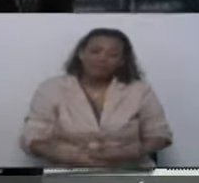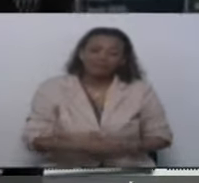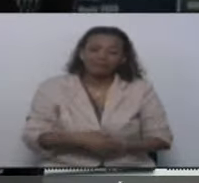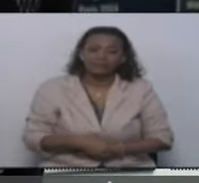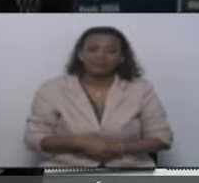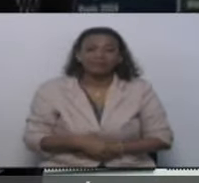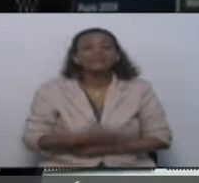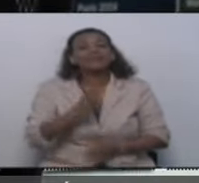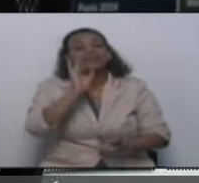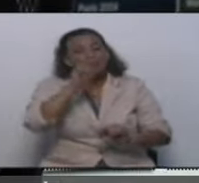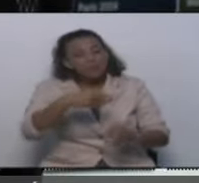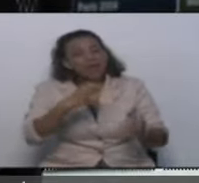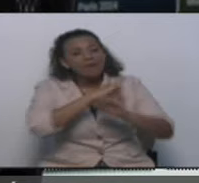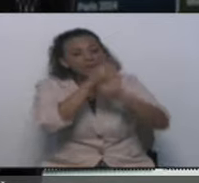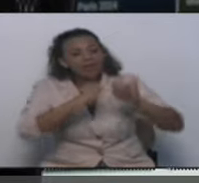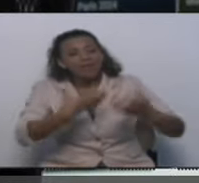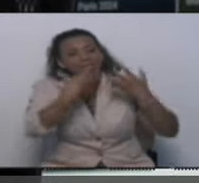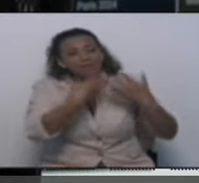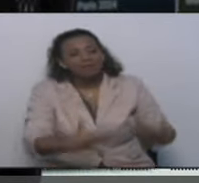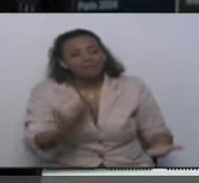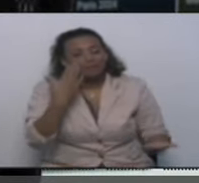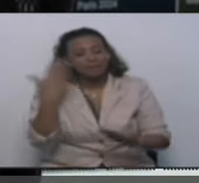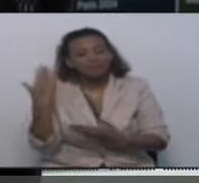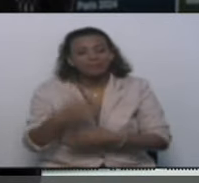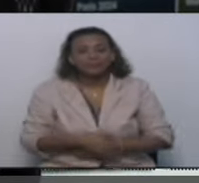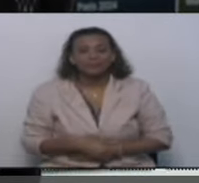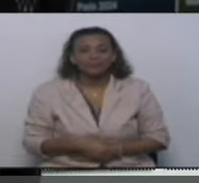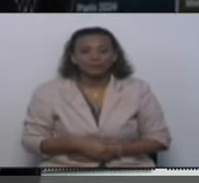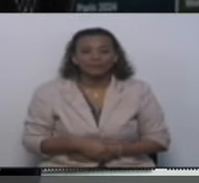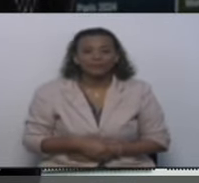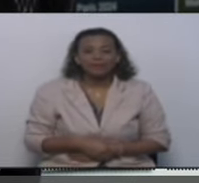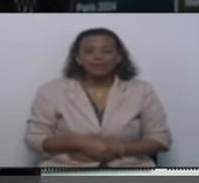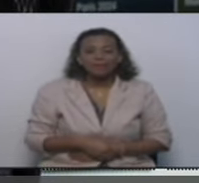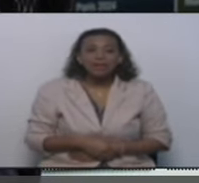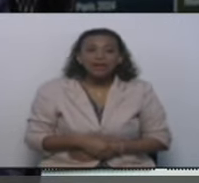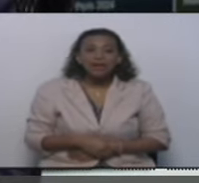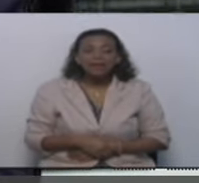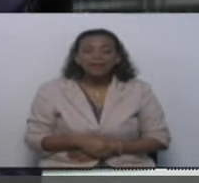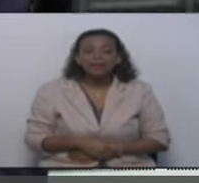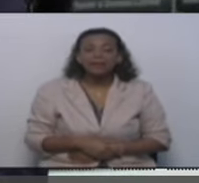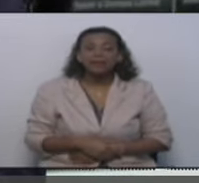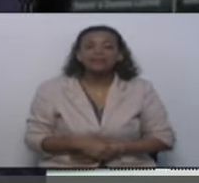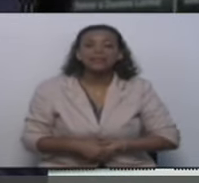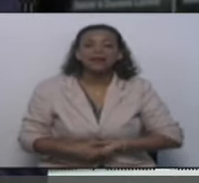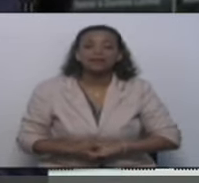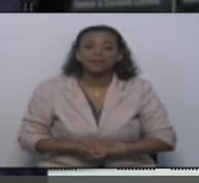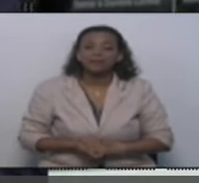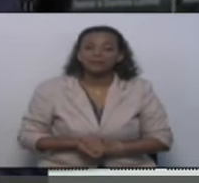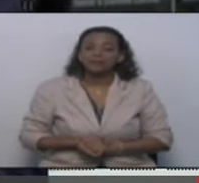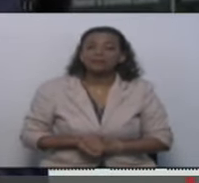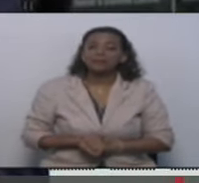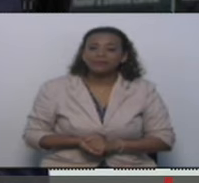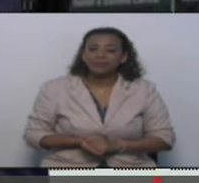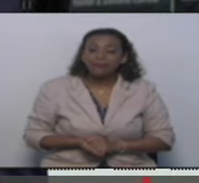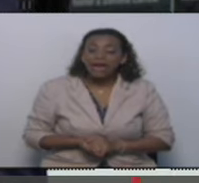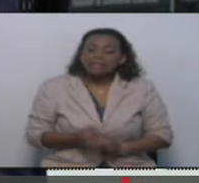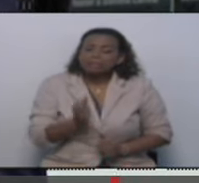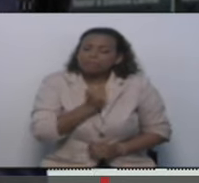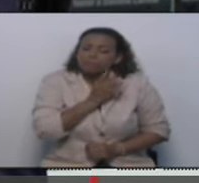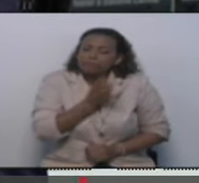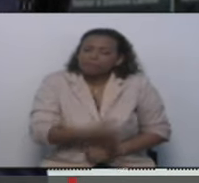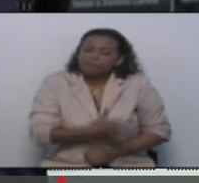feliz Navidad. En medio, bueno, de, del sufrimiento